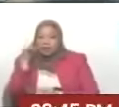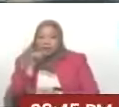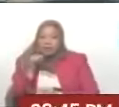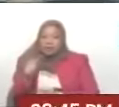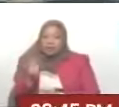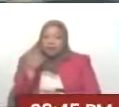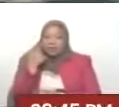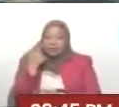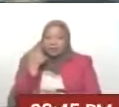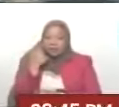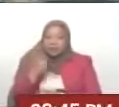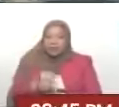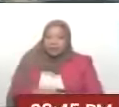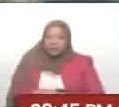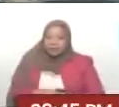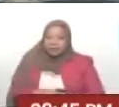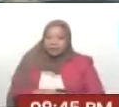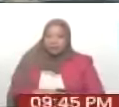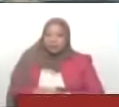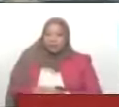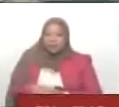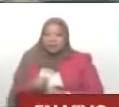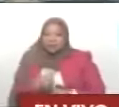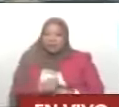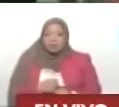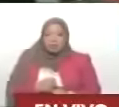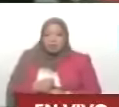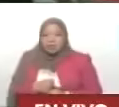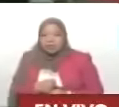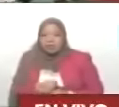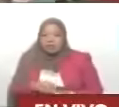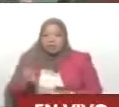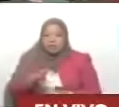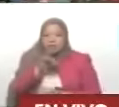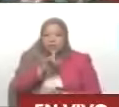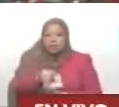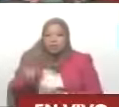Dale, para ver el estilo tuyo. Nadie te podrá querer.